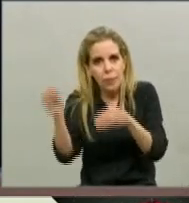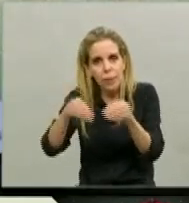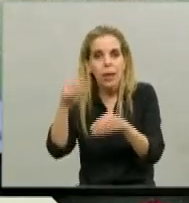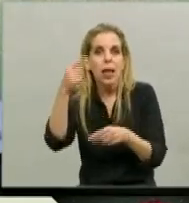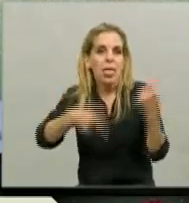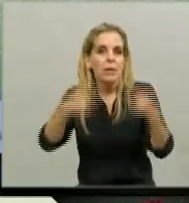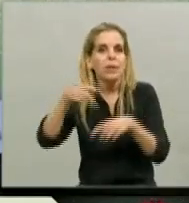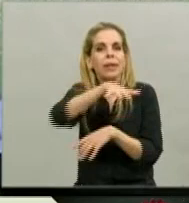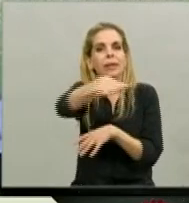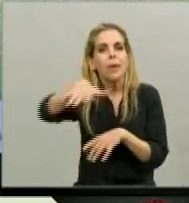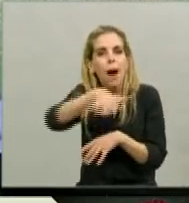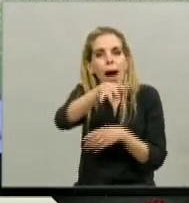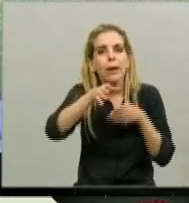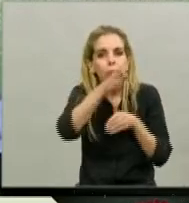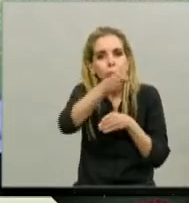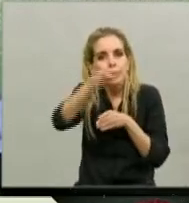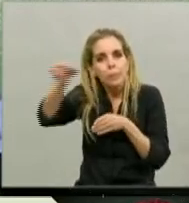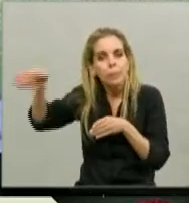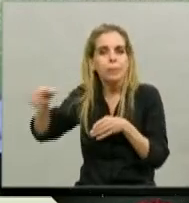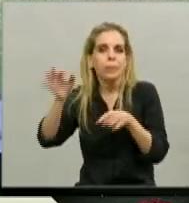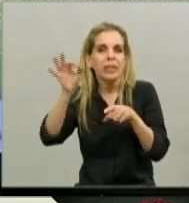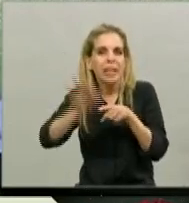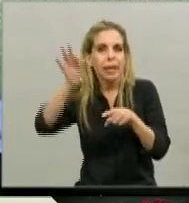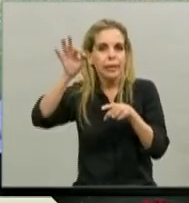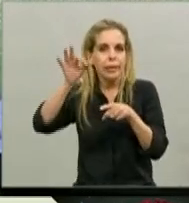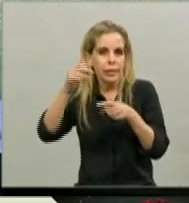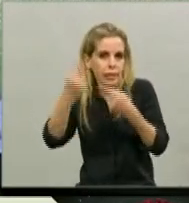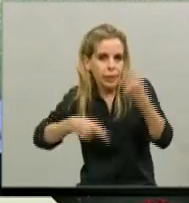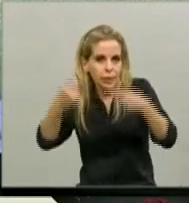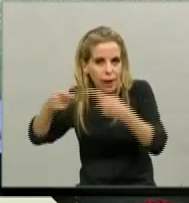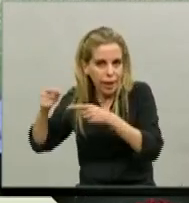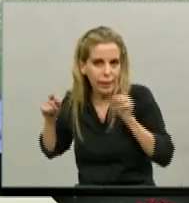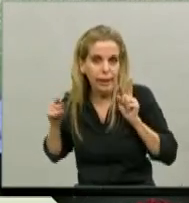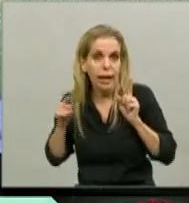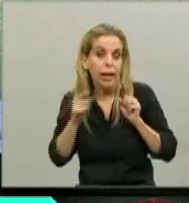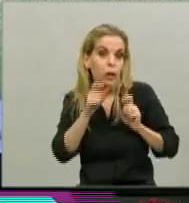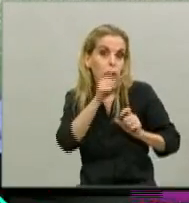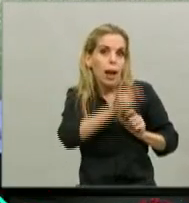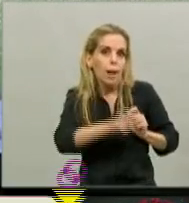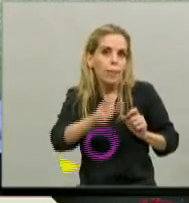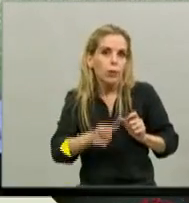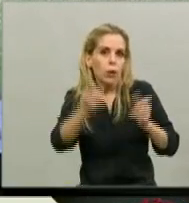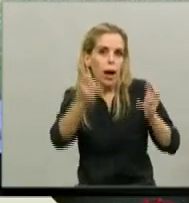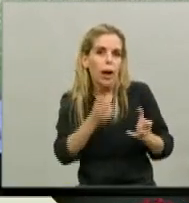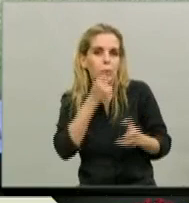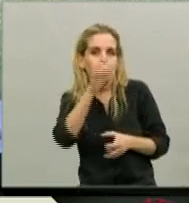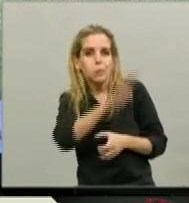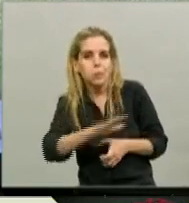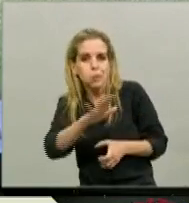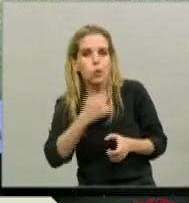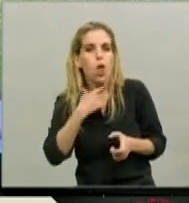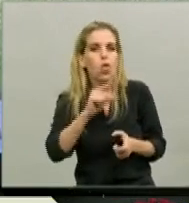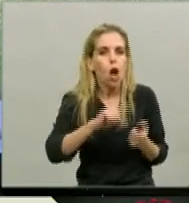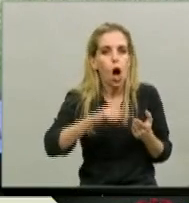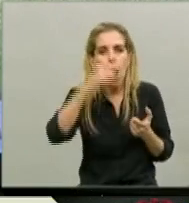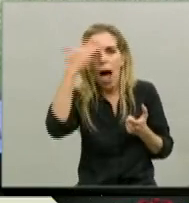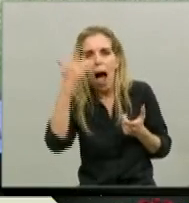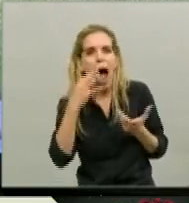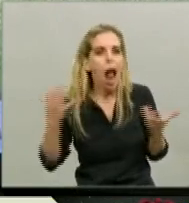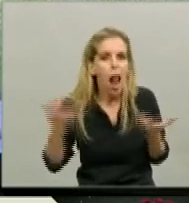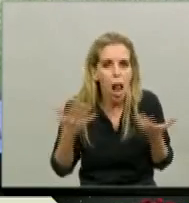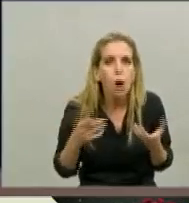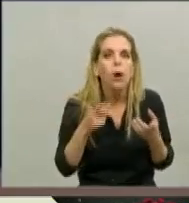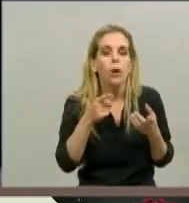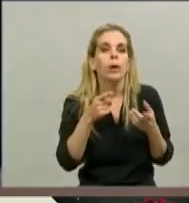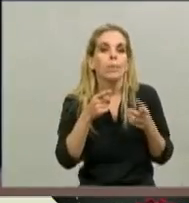uno tenemos un centro operativo de testeo, al cual se lleva a todos aquellos que tengan síntomas, que se identifican. Aclaro siempre,